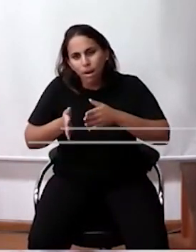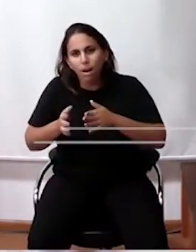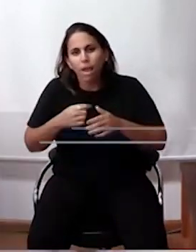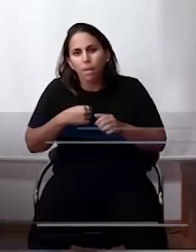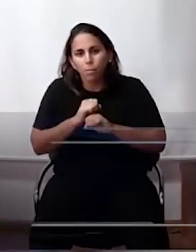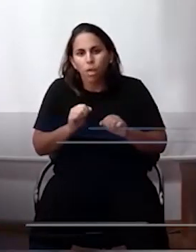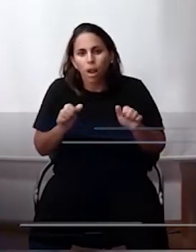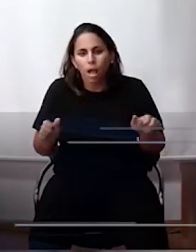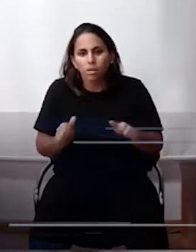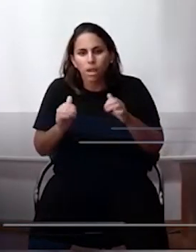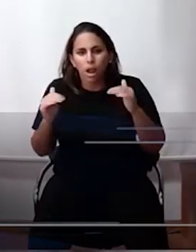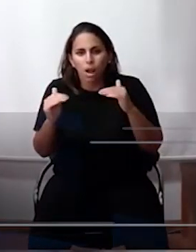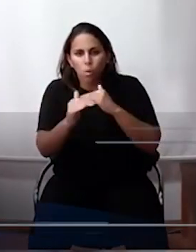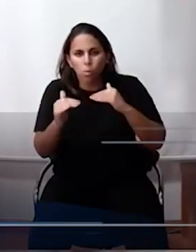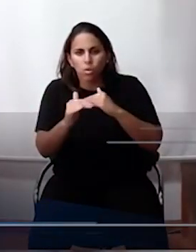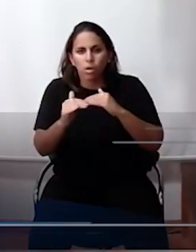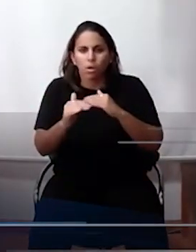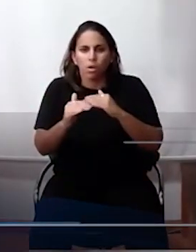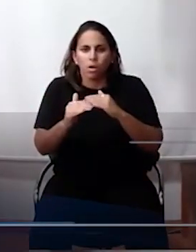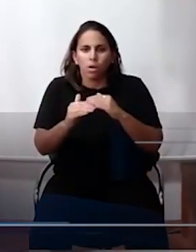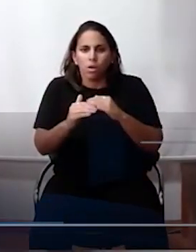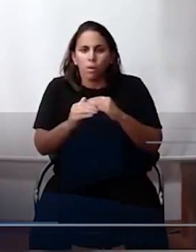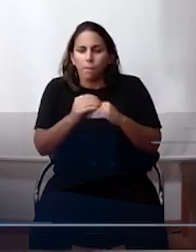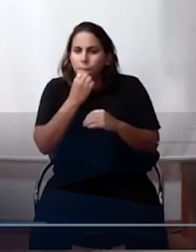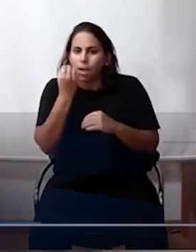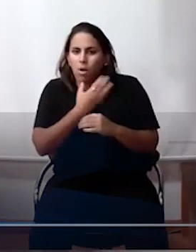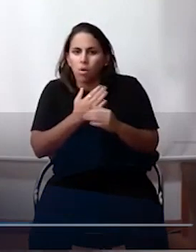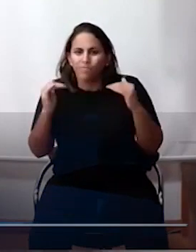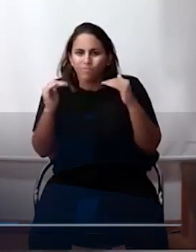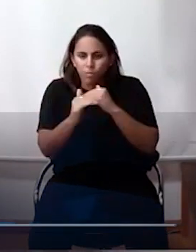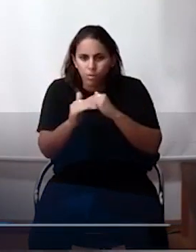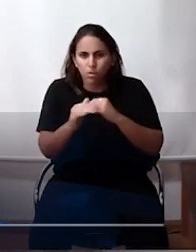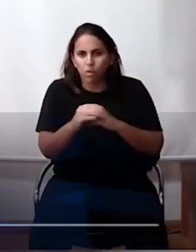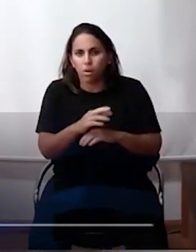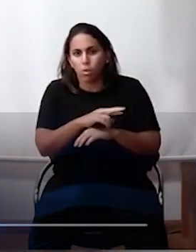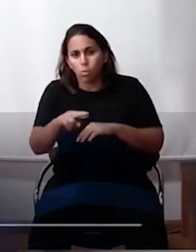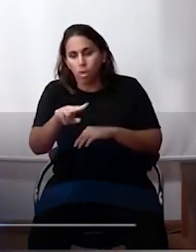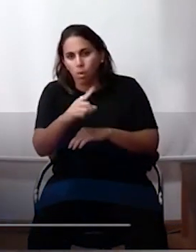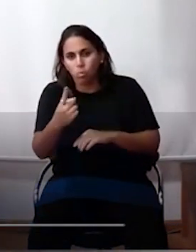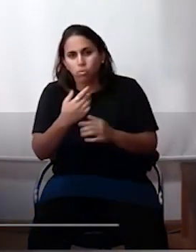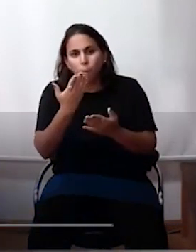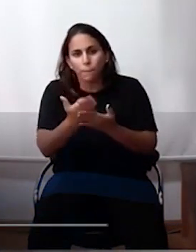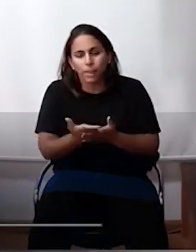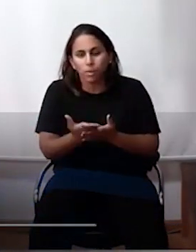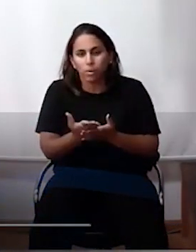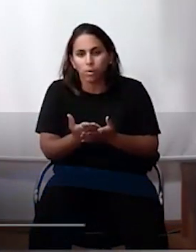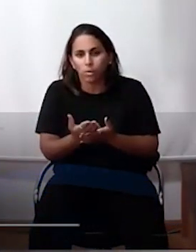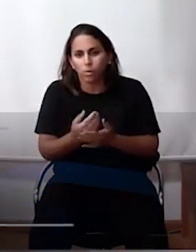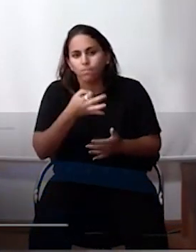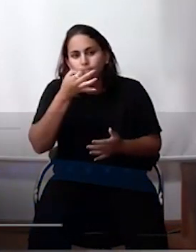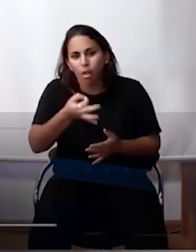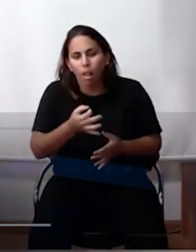tránsito sobre la ruta nueva eh Es por esa razón que Solicito que mis palabras sean